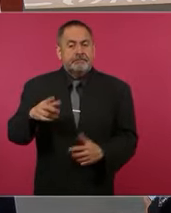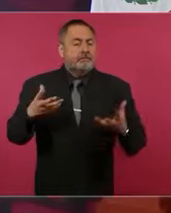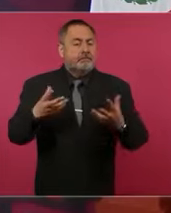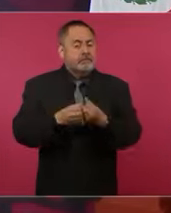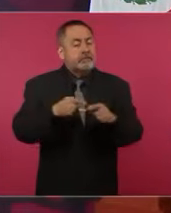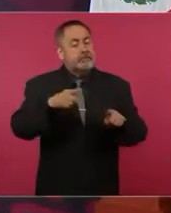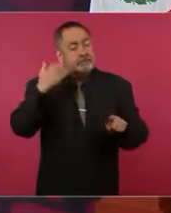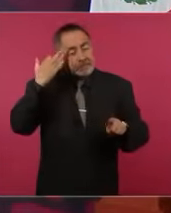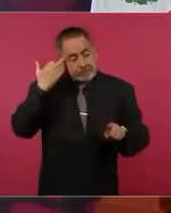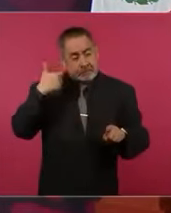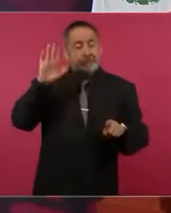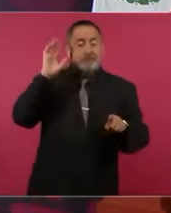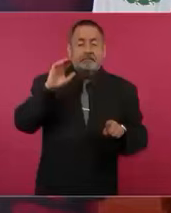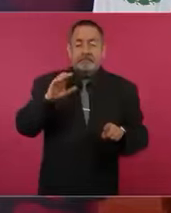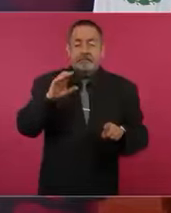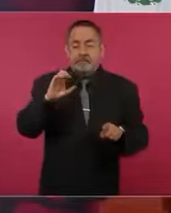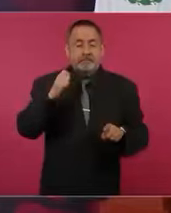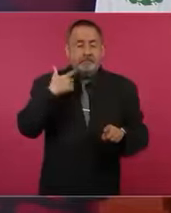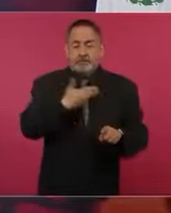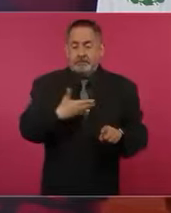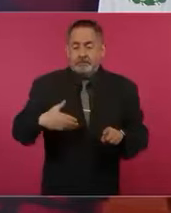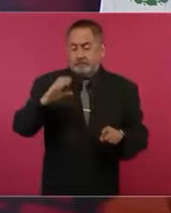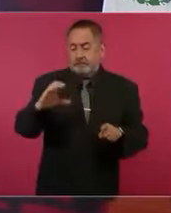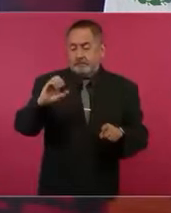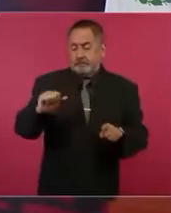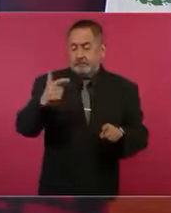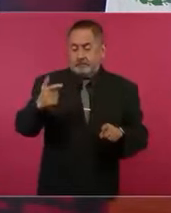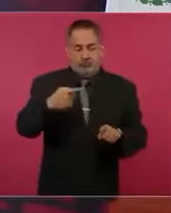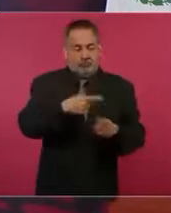Salinas, ahí empezó, siendo gurú